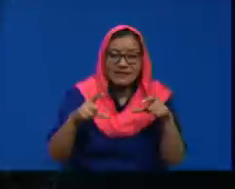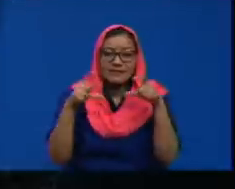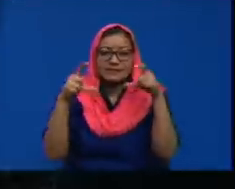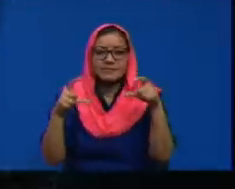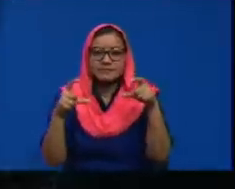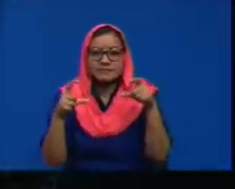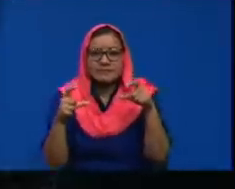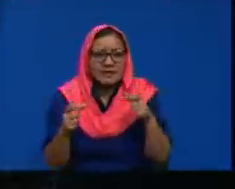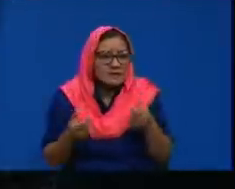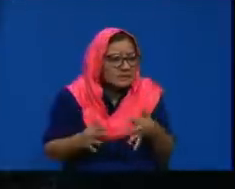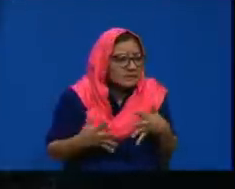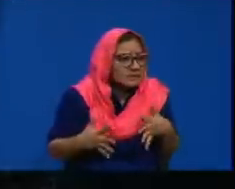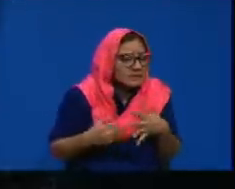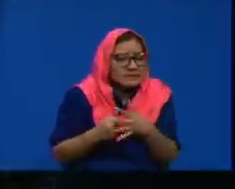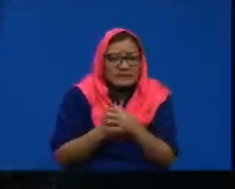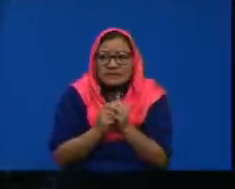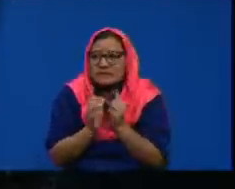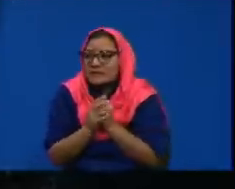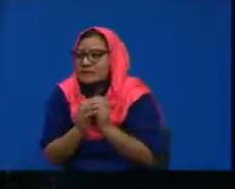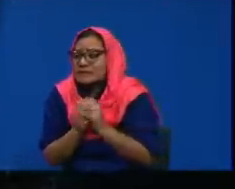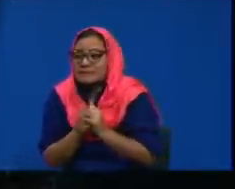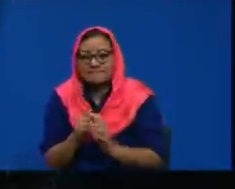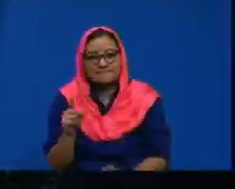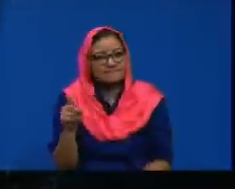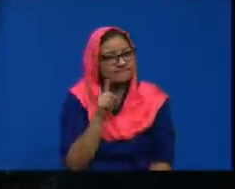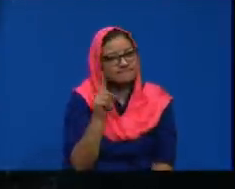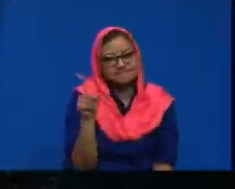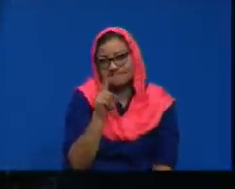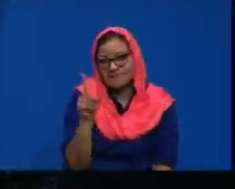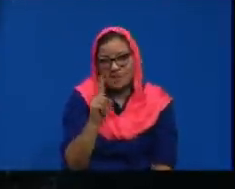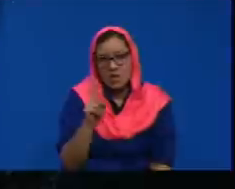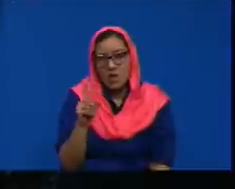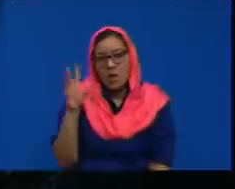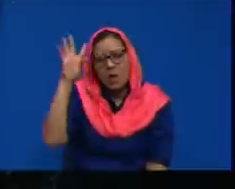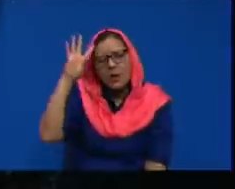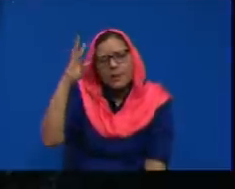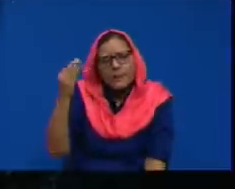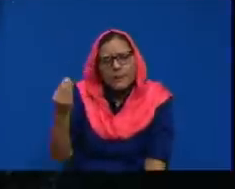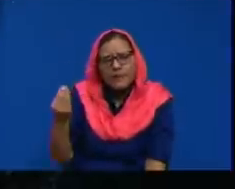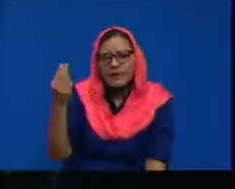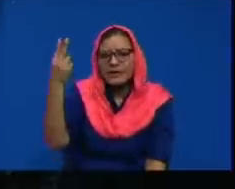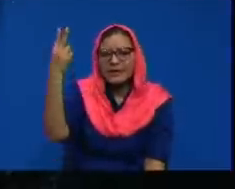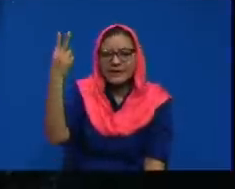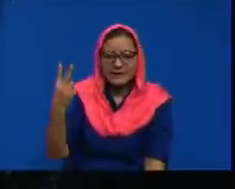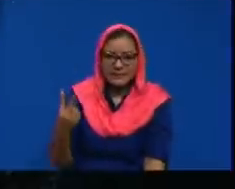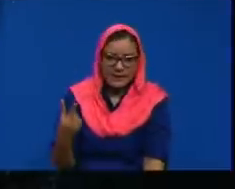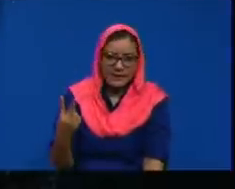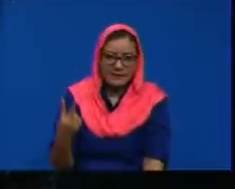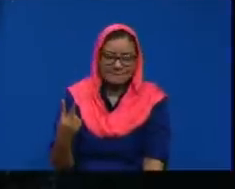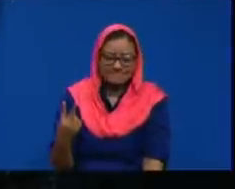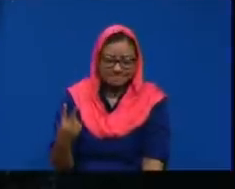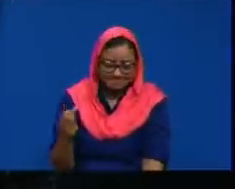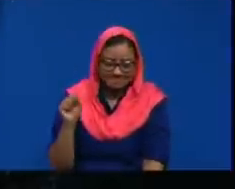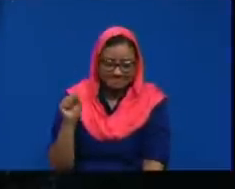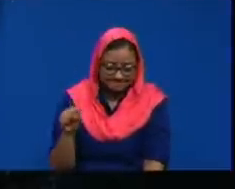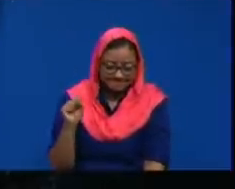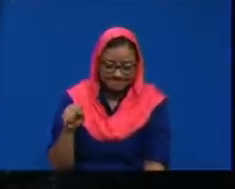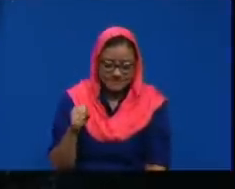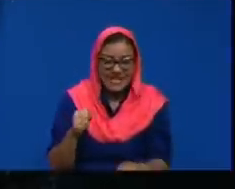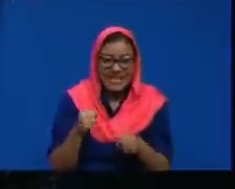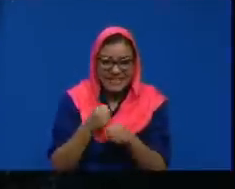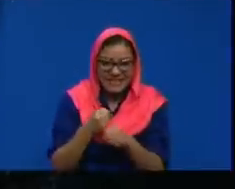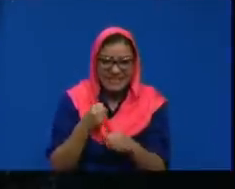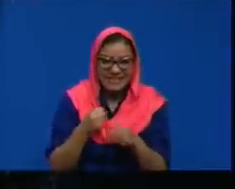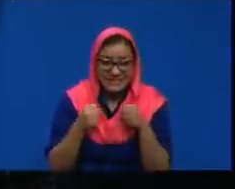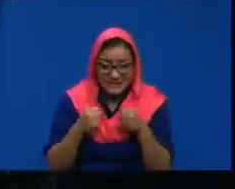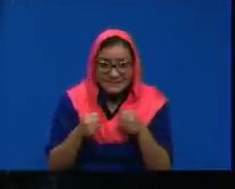No temas, no temas, pueblo mío, porque lo que viene es difícil. Pero yo a ti,